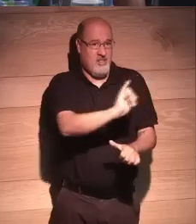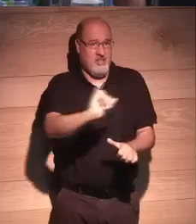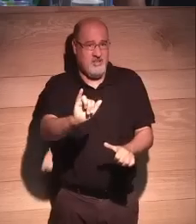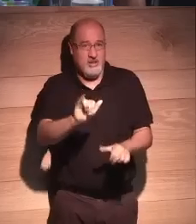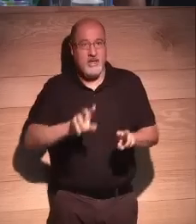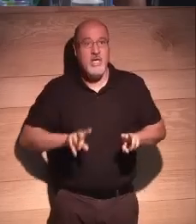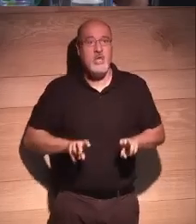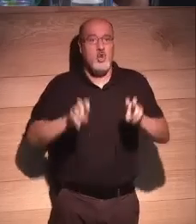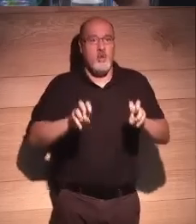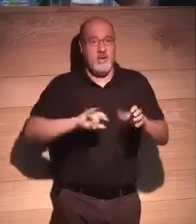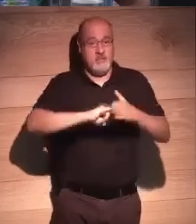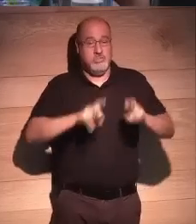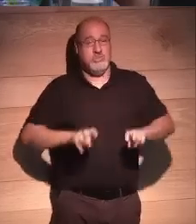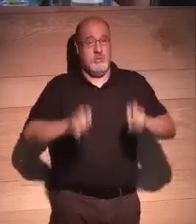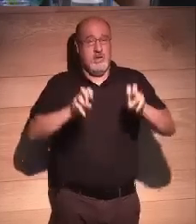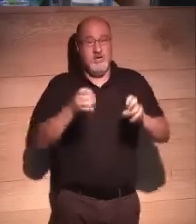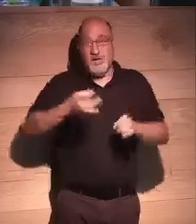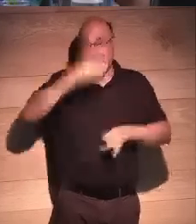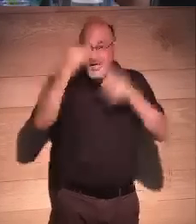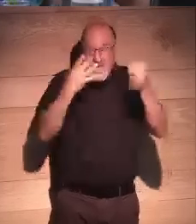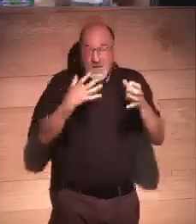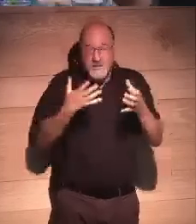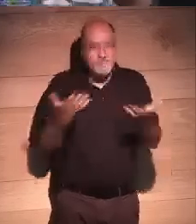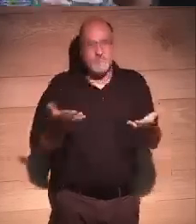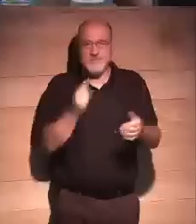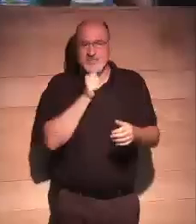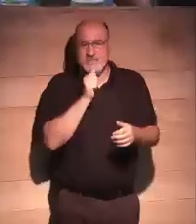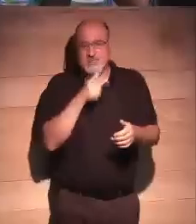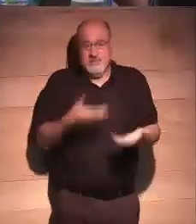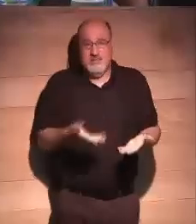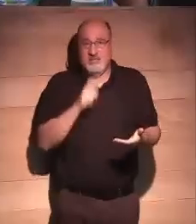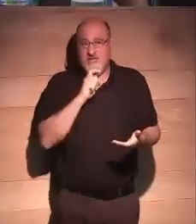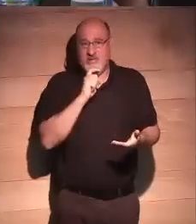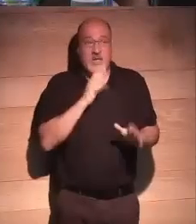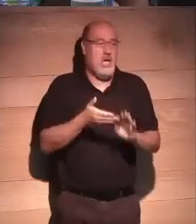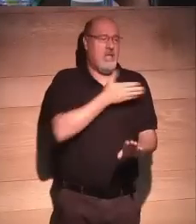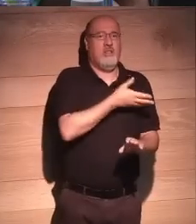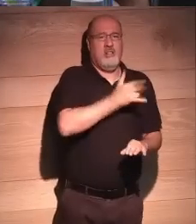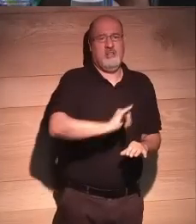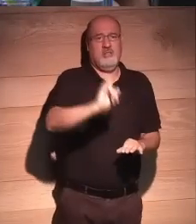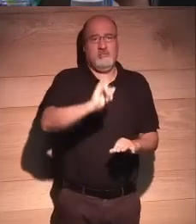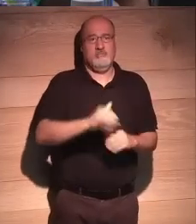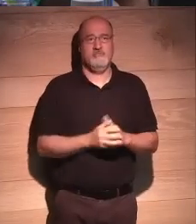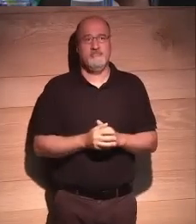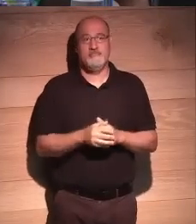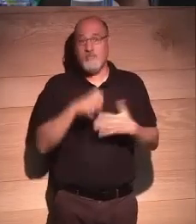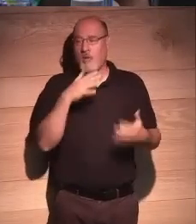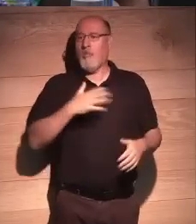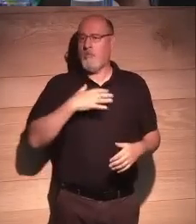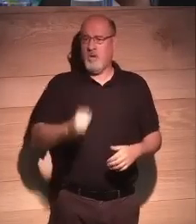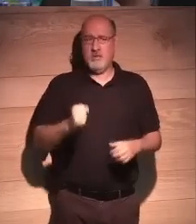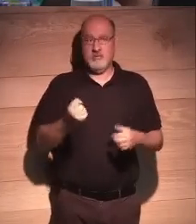y crear en ese punto de vista que decís. Sin duda, pero había que tener también mucho valor y atreverse a decir, esto es lo que